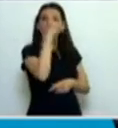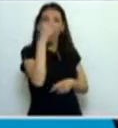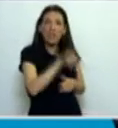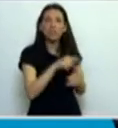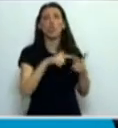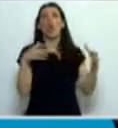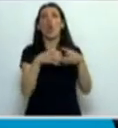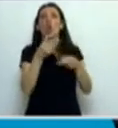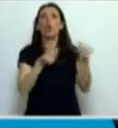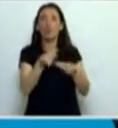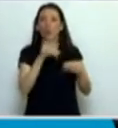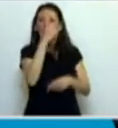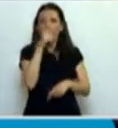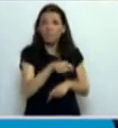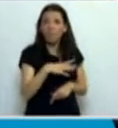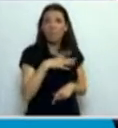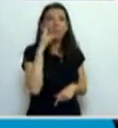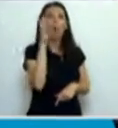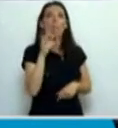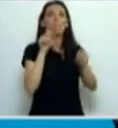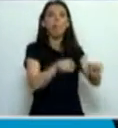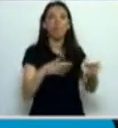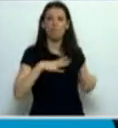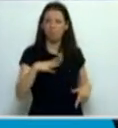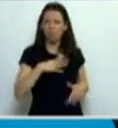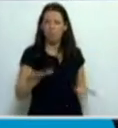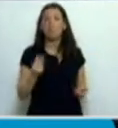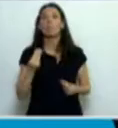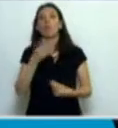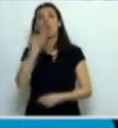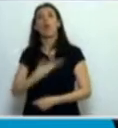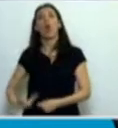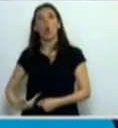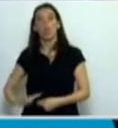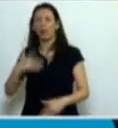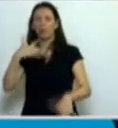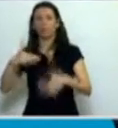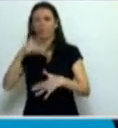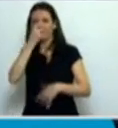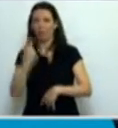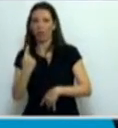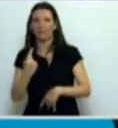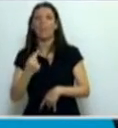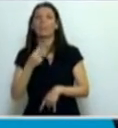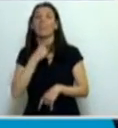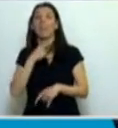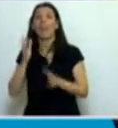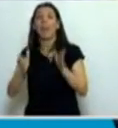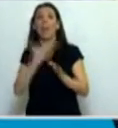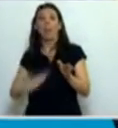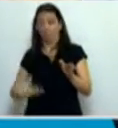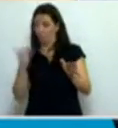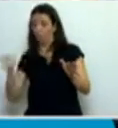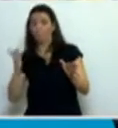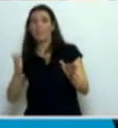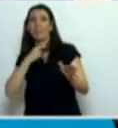la Nación. Es decir, que el Gobierno a toda velocidad, antes de terminar su mandato, trata de